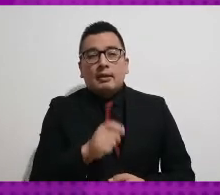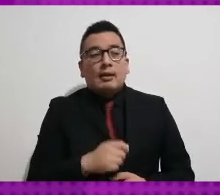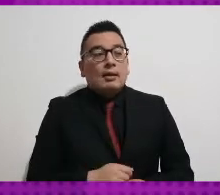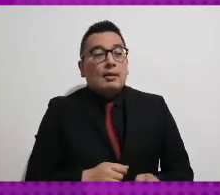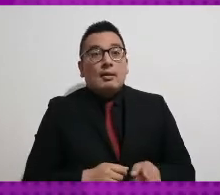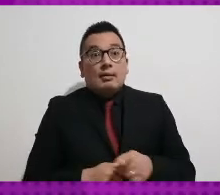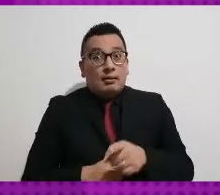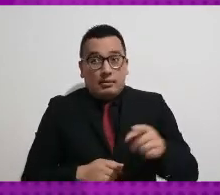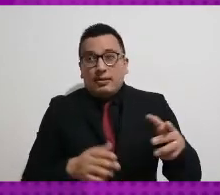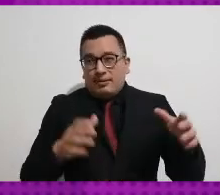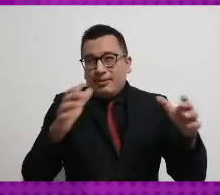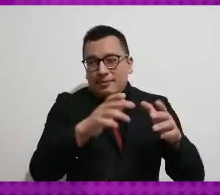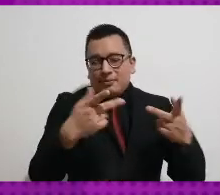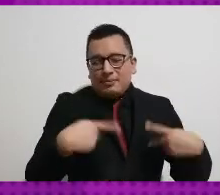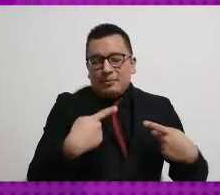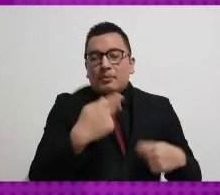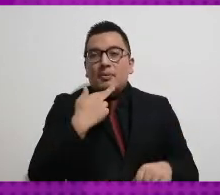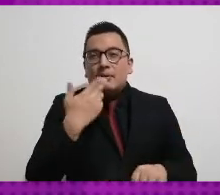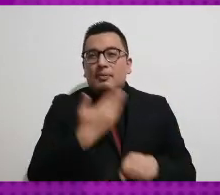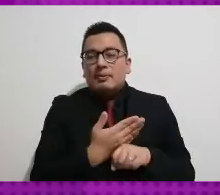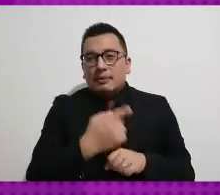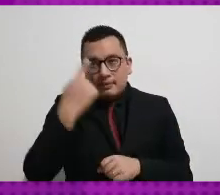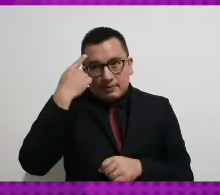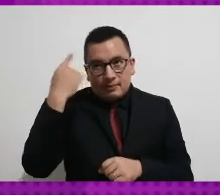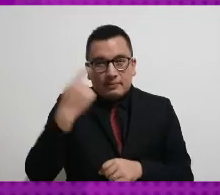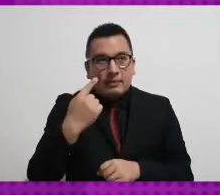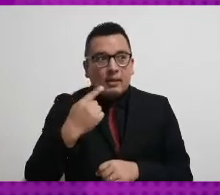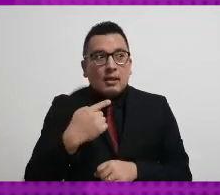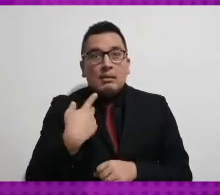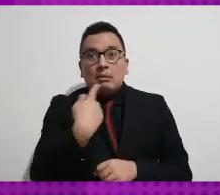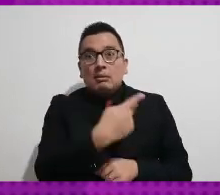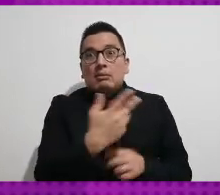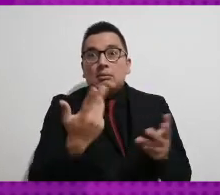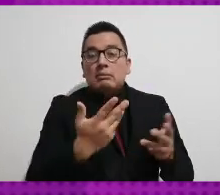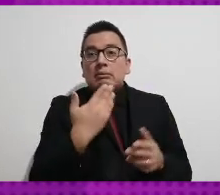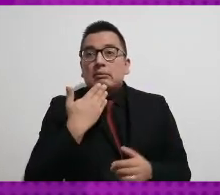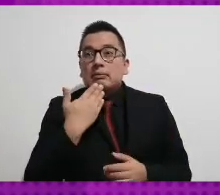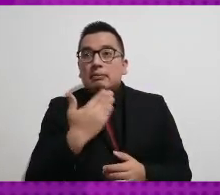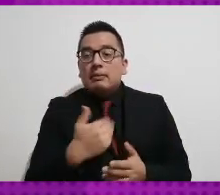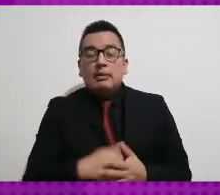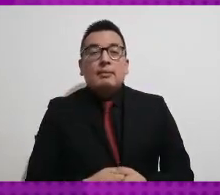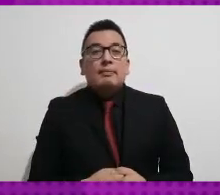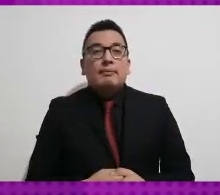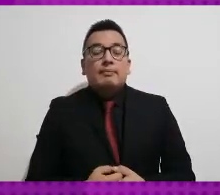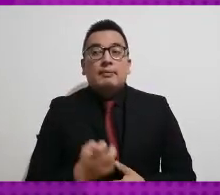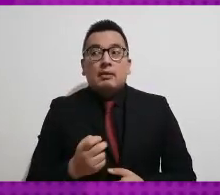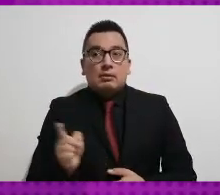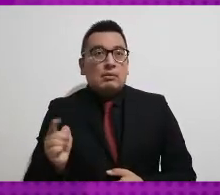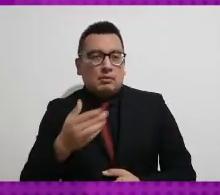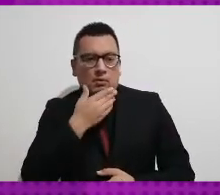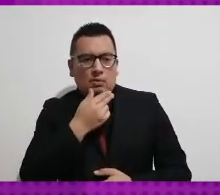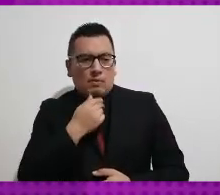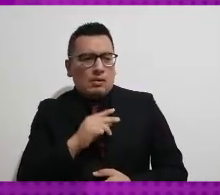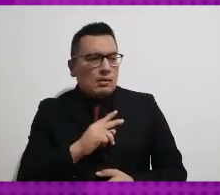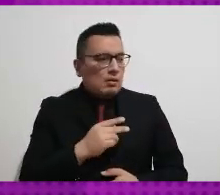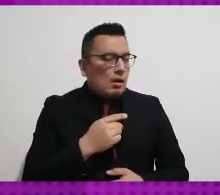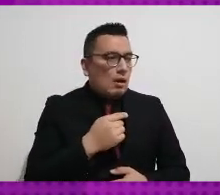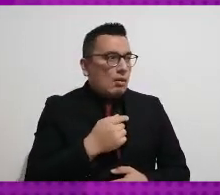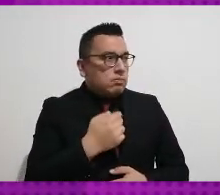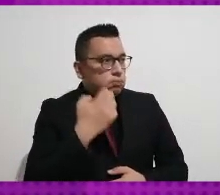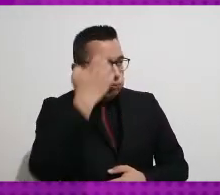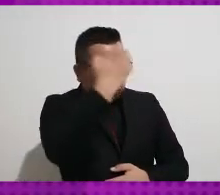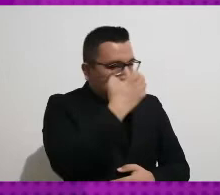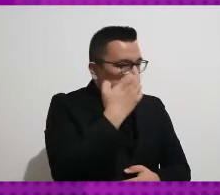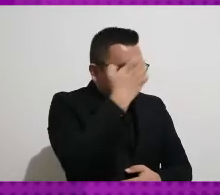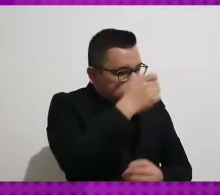destinatarios, que son los responsables del buen desempeño del ente público y a quienes el auditor elabora y